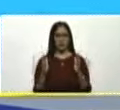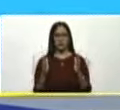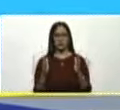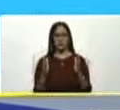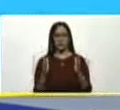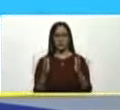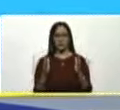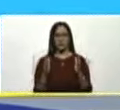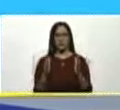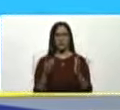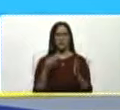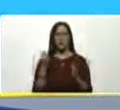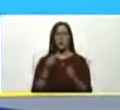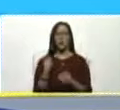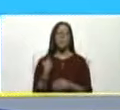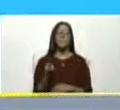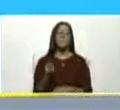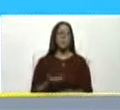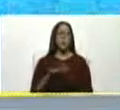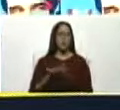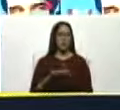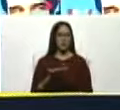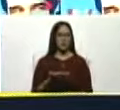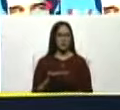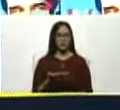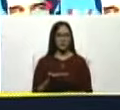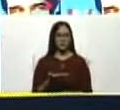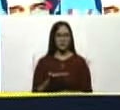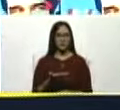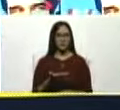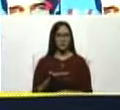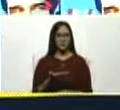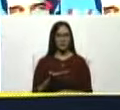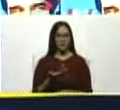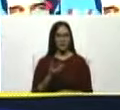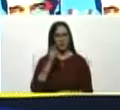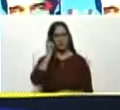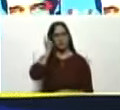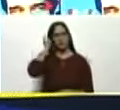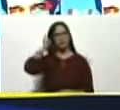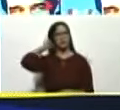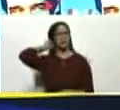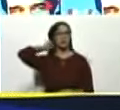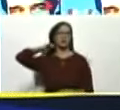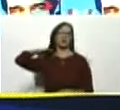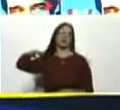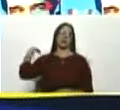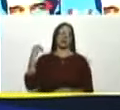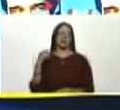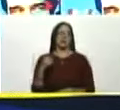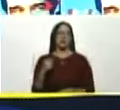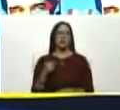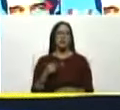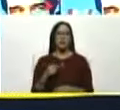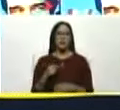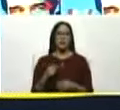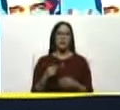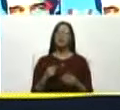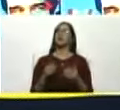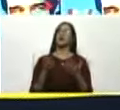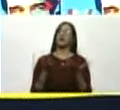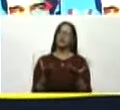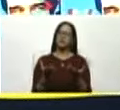la ponemos como prioridad, si no seguimos considerando como algo subalterno lo